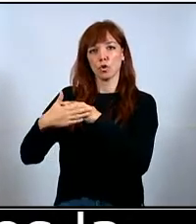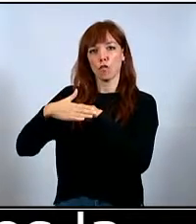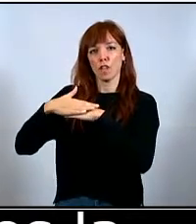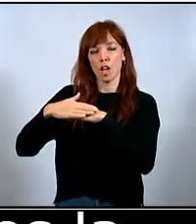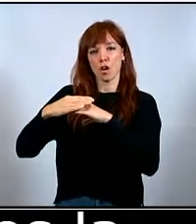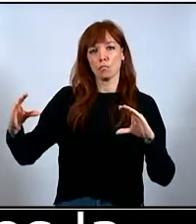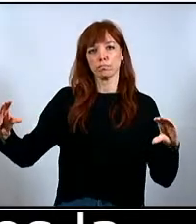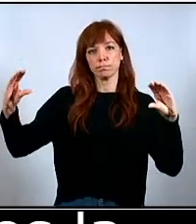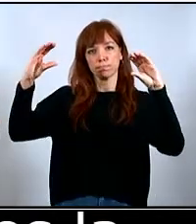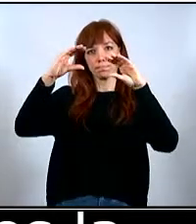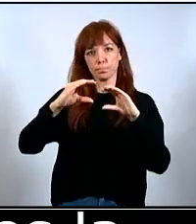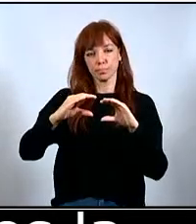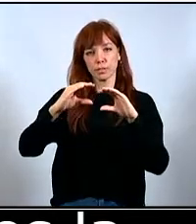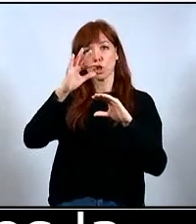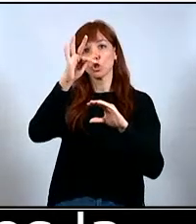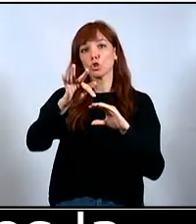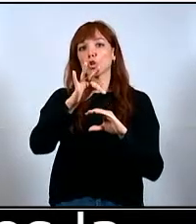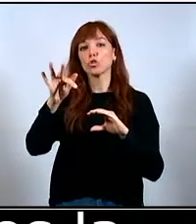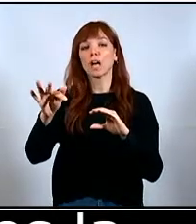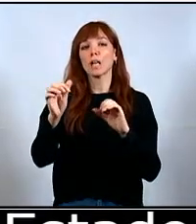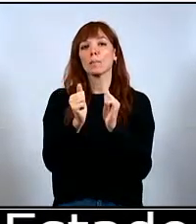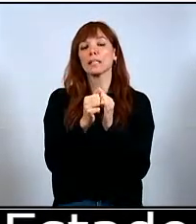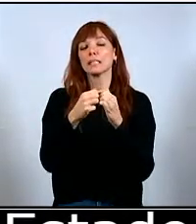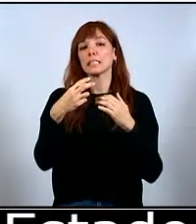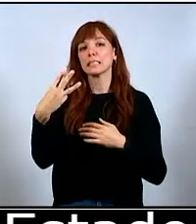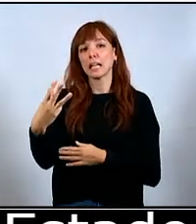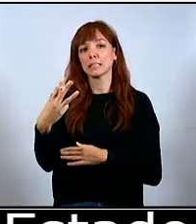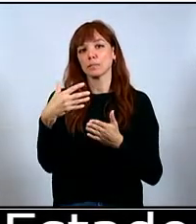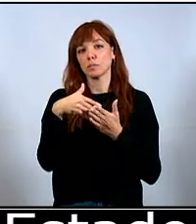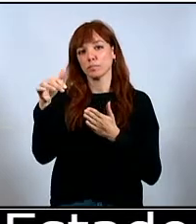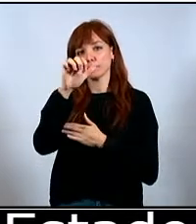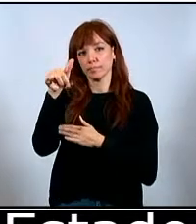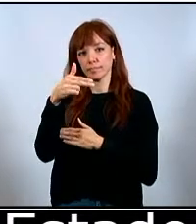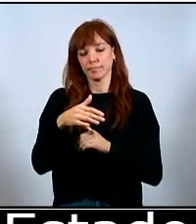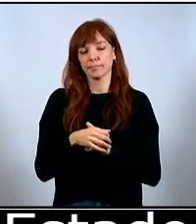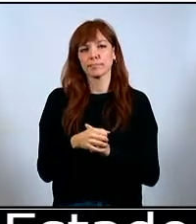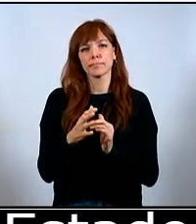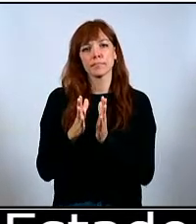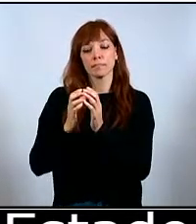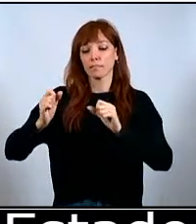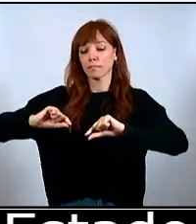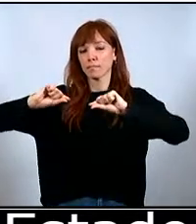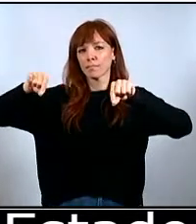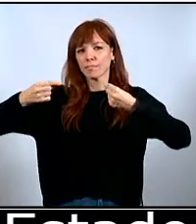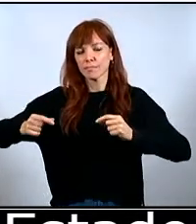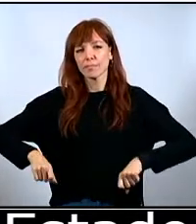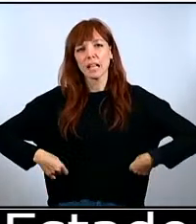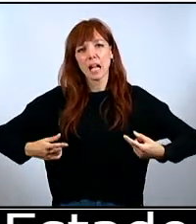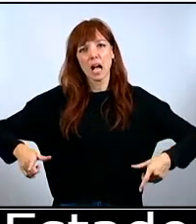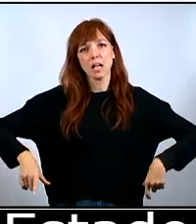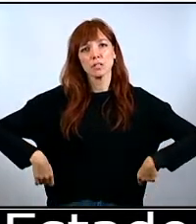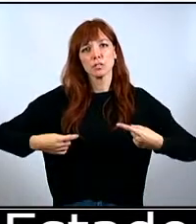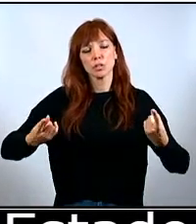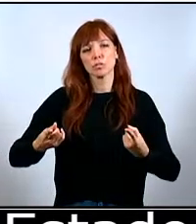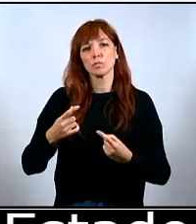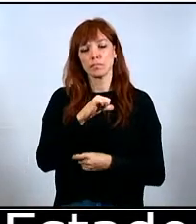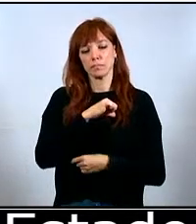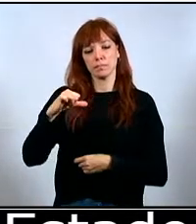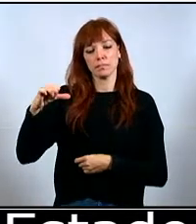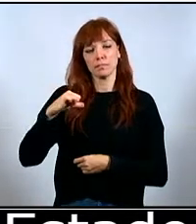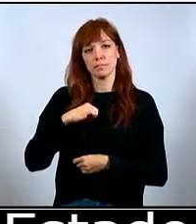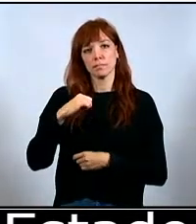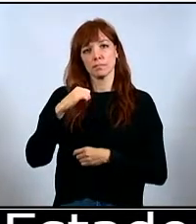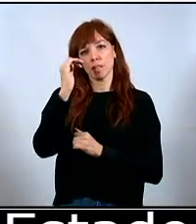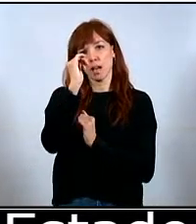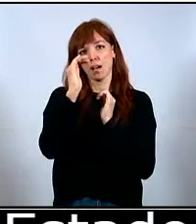millones, dándonos un total de 23 millones. Este acuerdo sirve para asumir los gastos derivados del Sistema para la Autonomía y Atención de